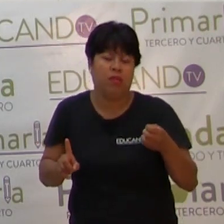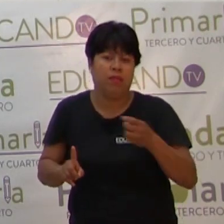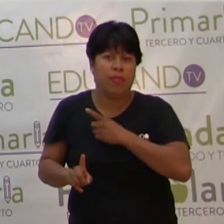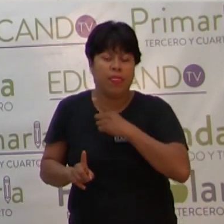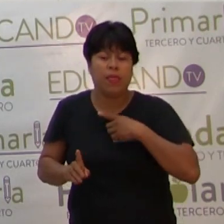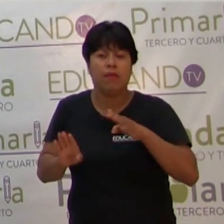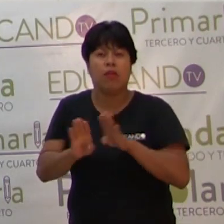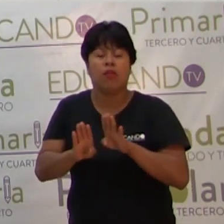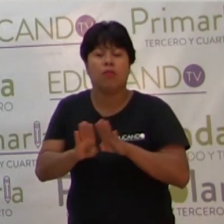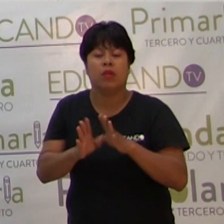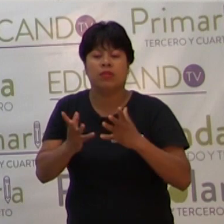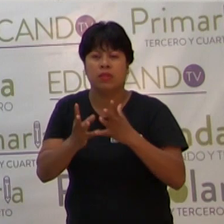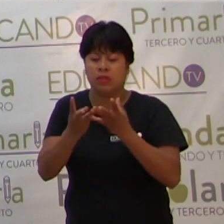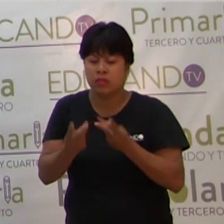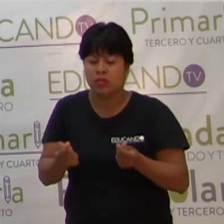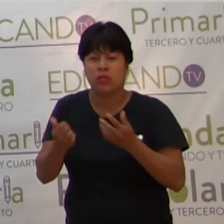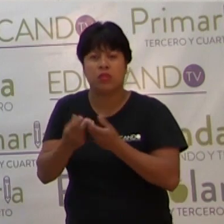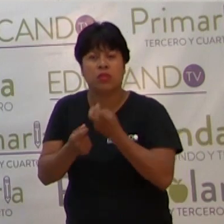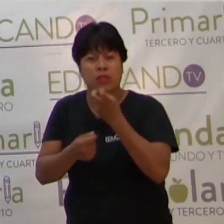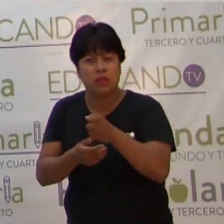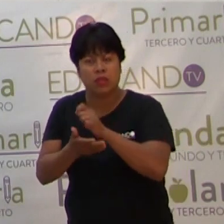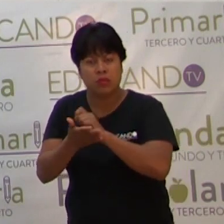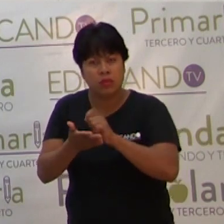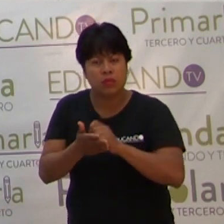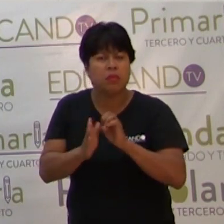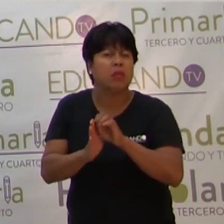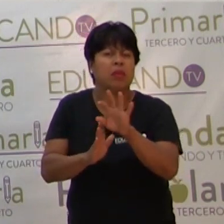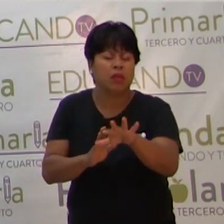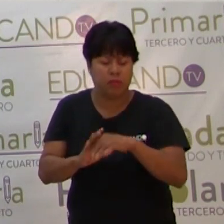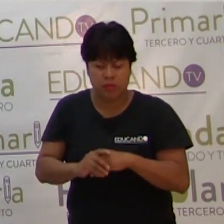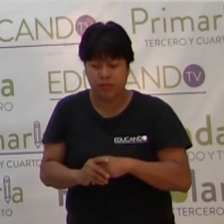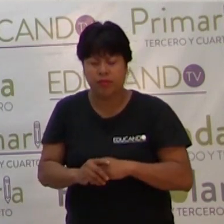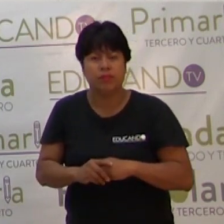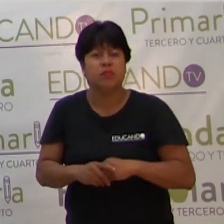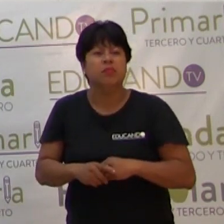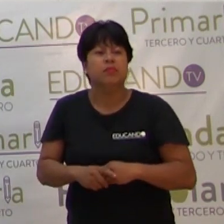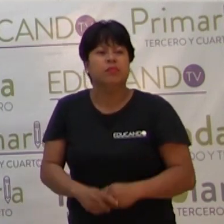estar resolviendo las operaciones. Y vamos a poner un ejemplo para ello.